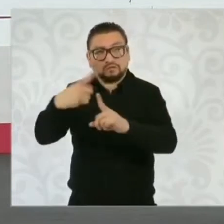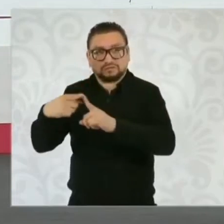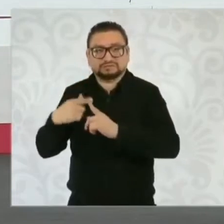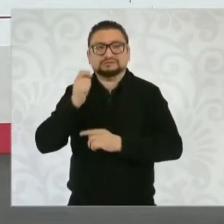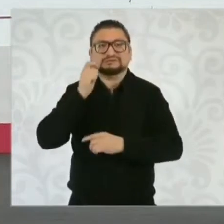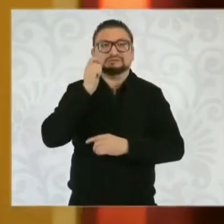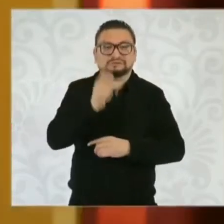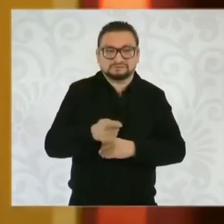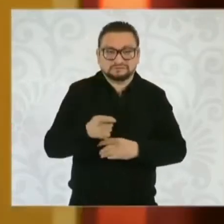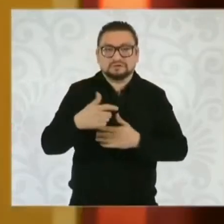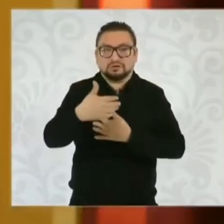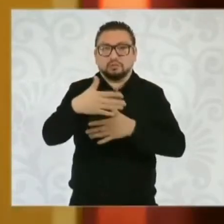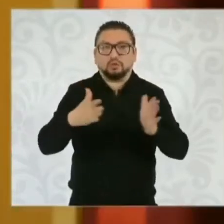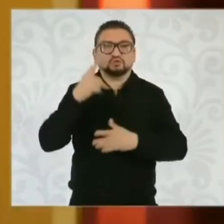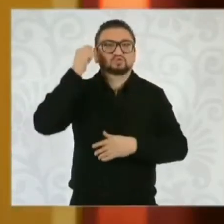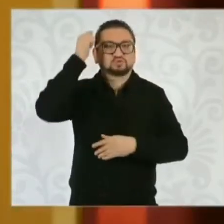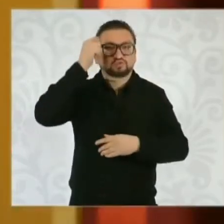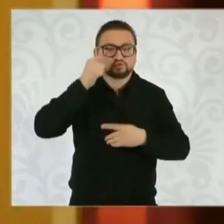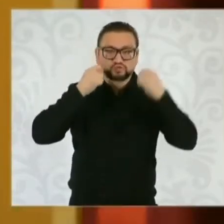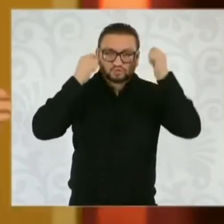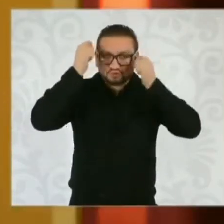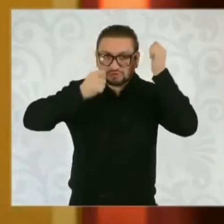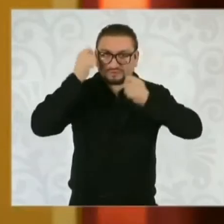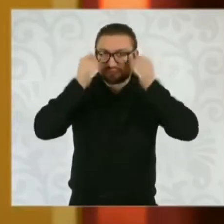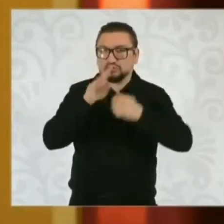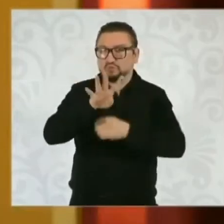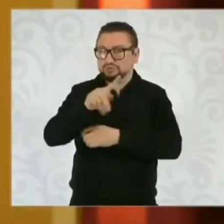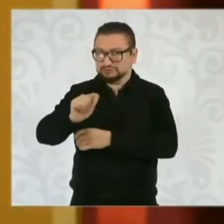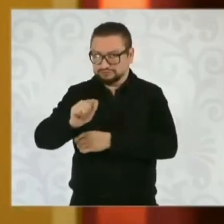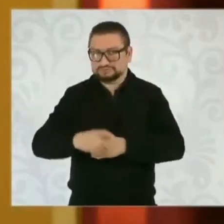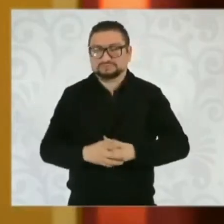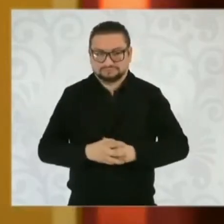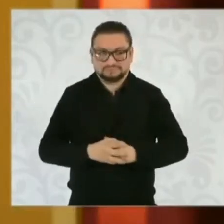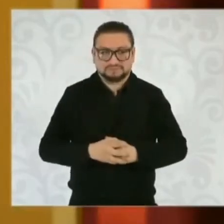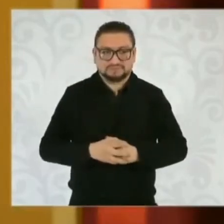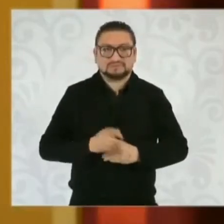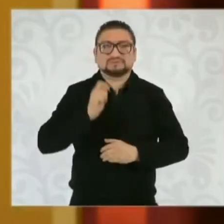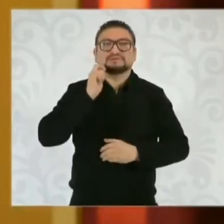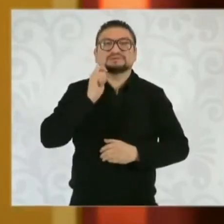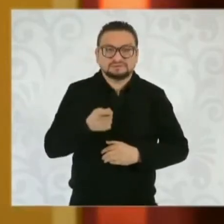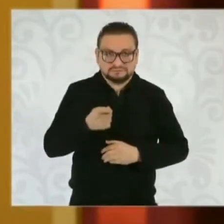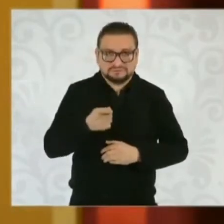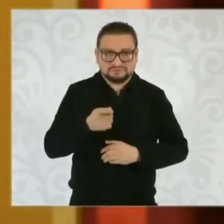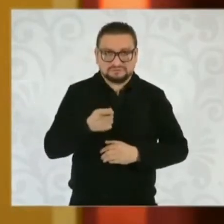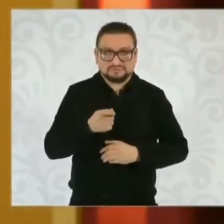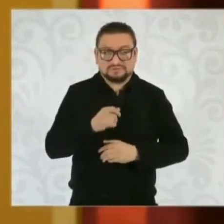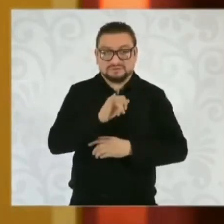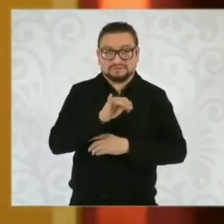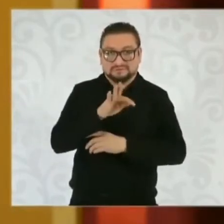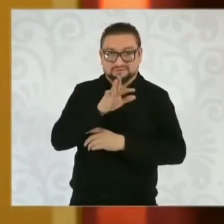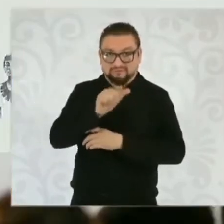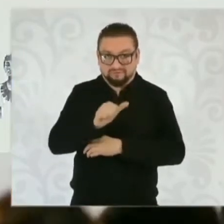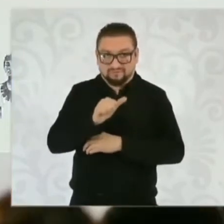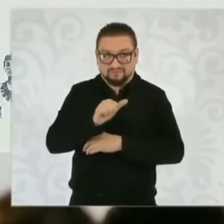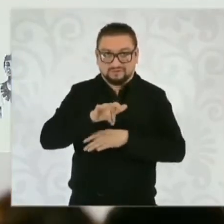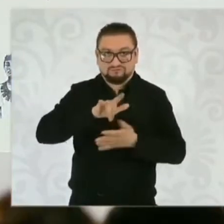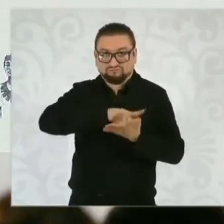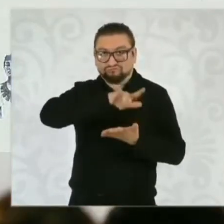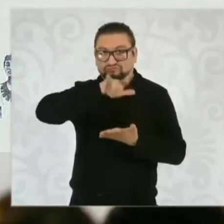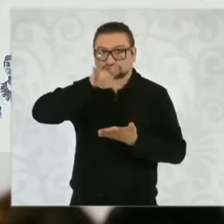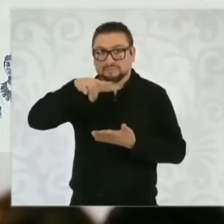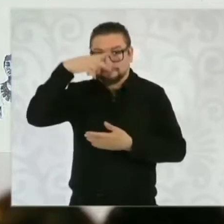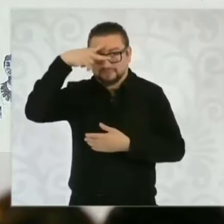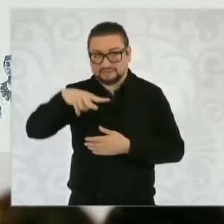hemos llamado el paquete turístico 4T. Sales del AIFA, viajas en Mexicana